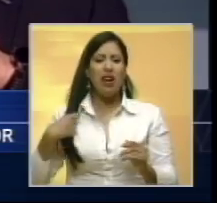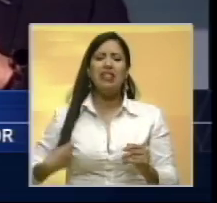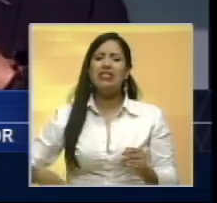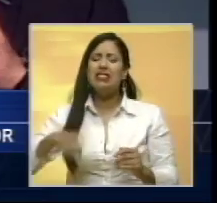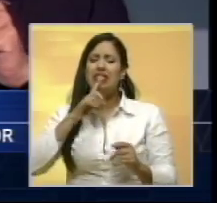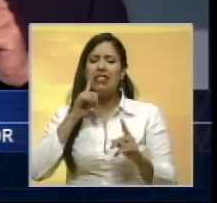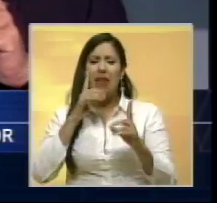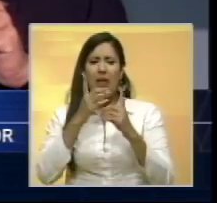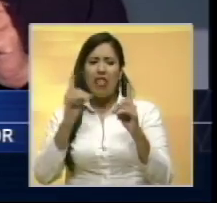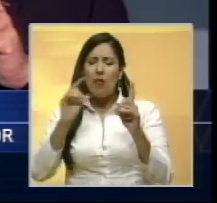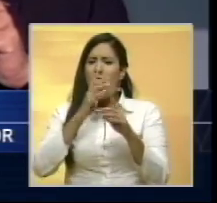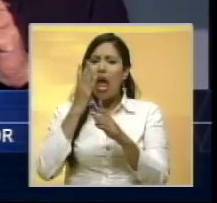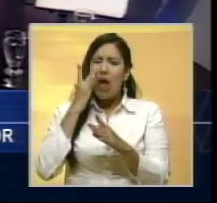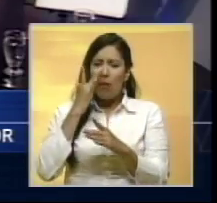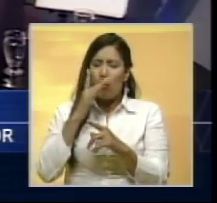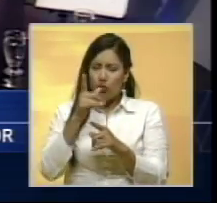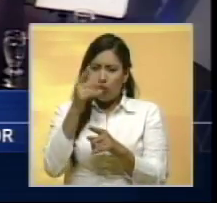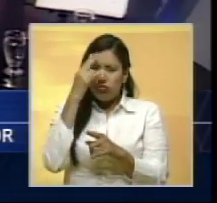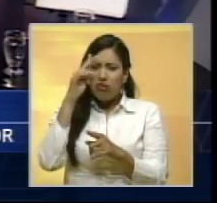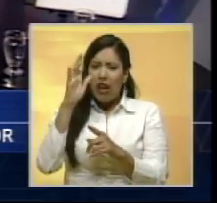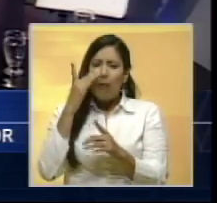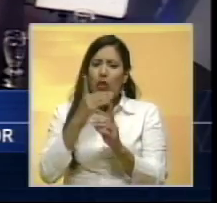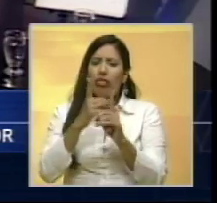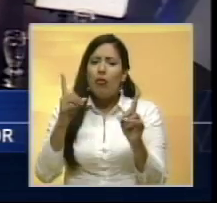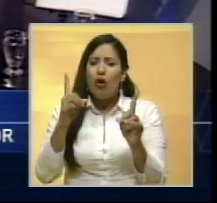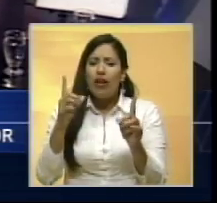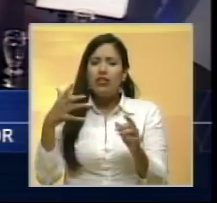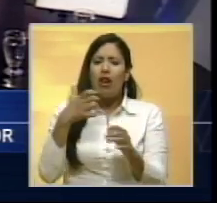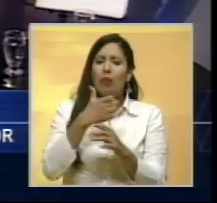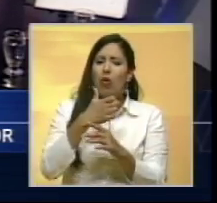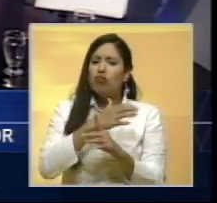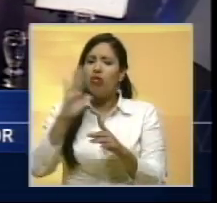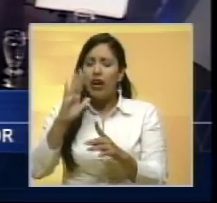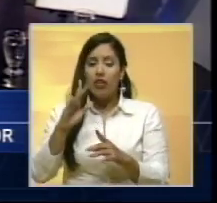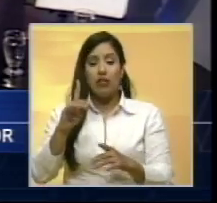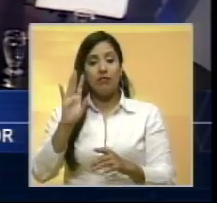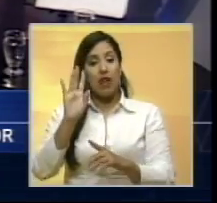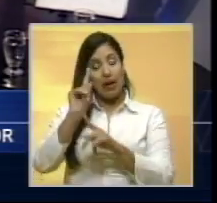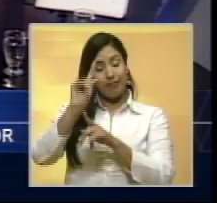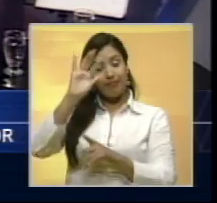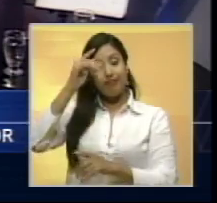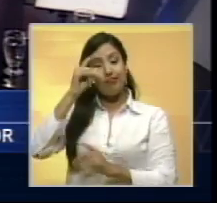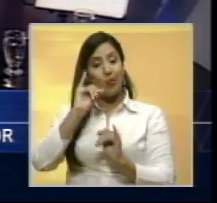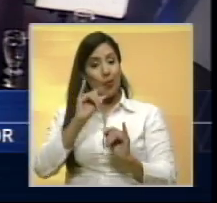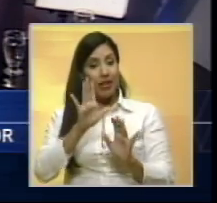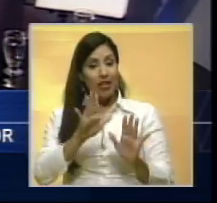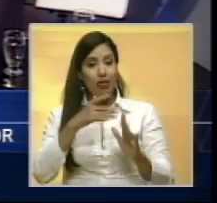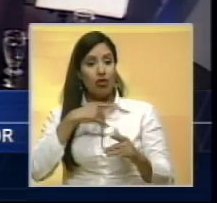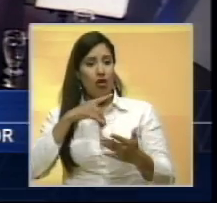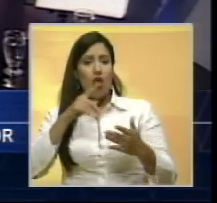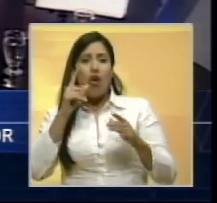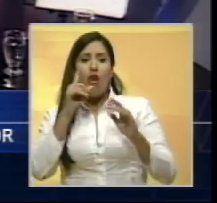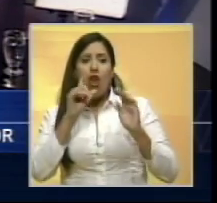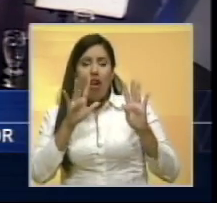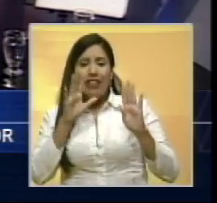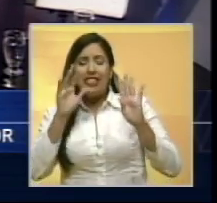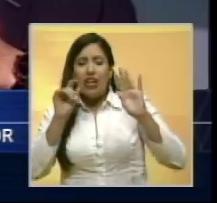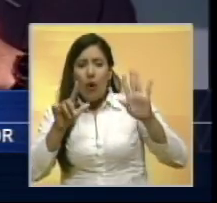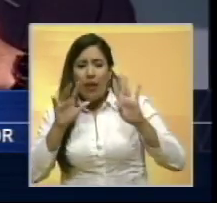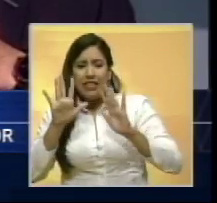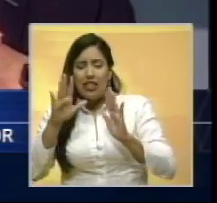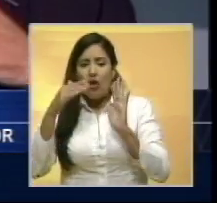democrático no había la anulación necesidad, al CNE de la MUT? No había ninguna necesidad de que me pusieran 10.995 muertos a firmar. 2